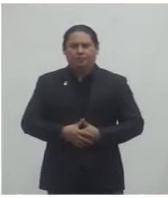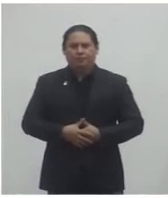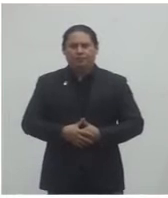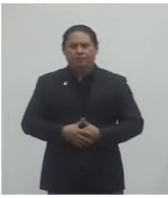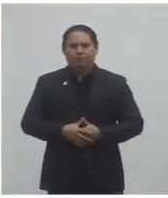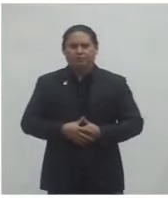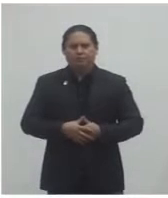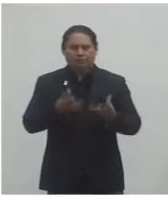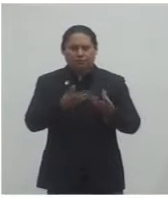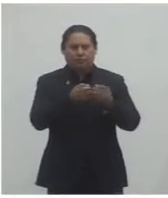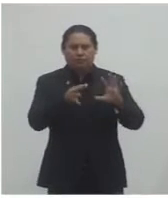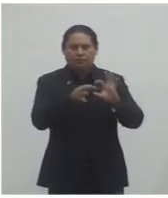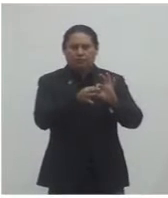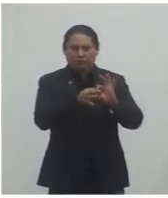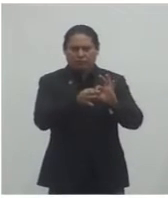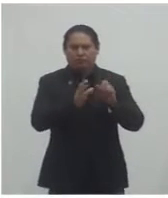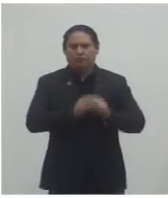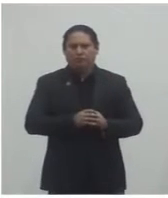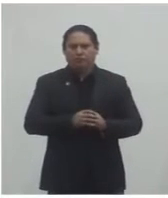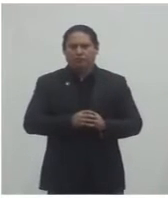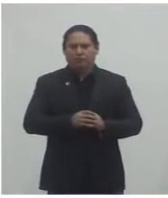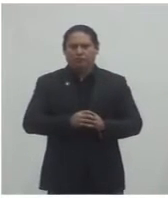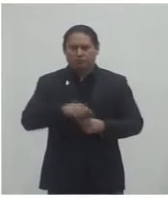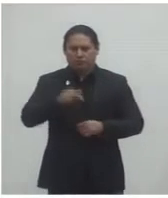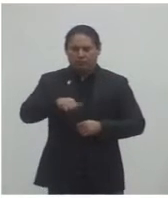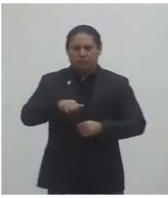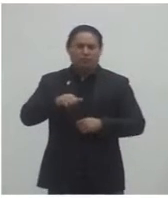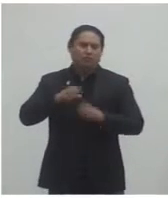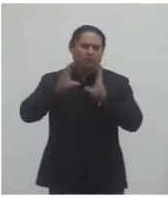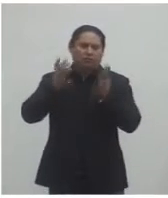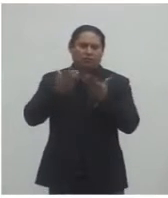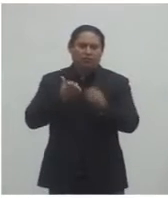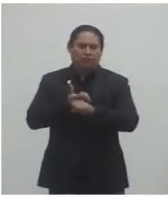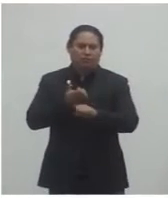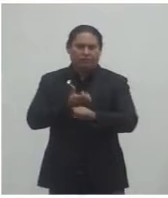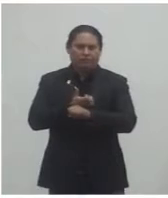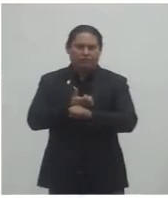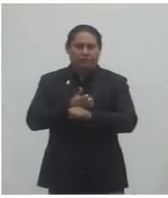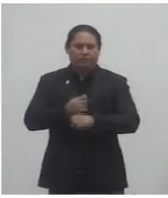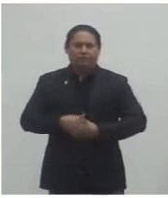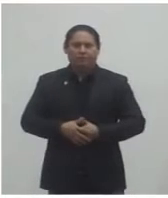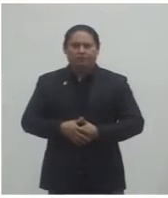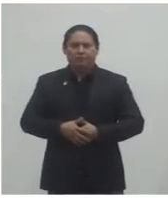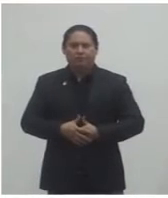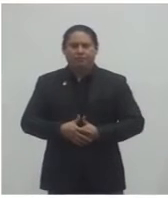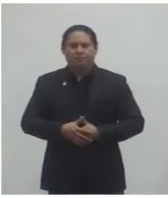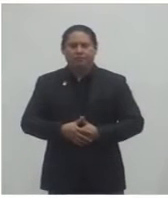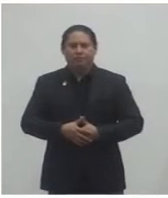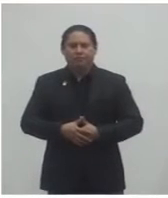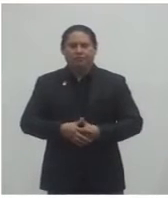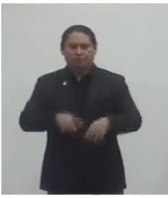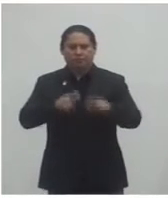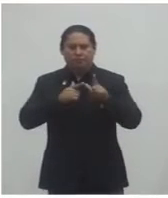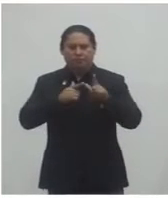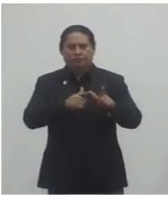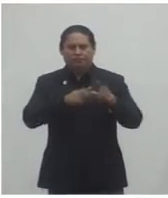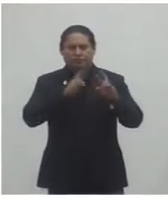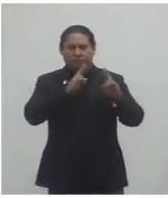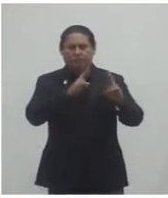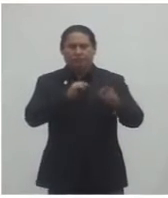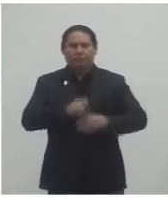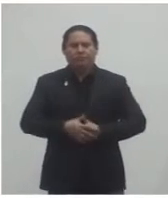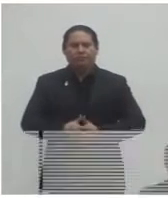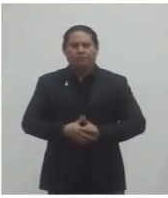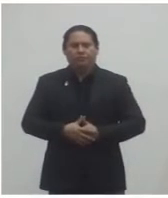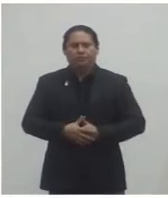de la suscrita comisión sometemos a consideración del Pleno de esta Honorable Asamblea el siguiente